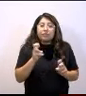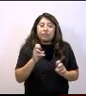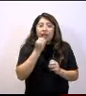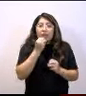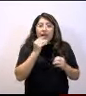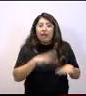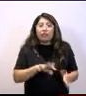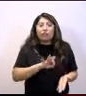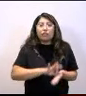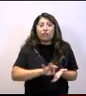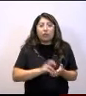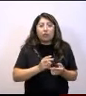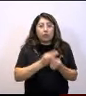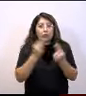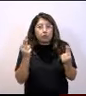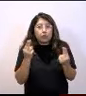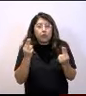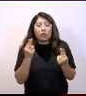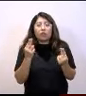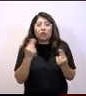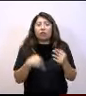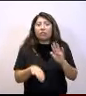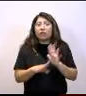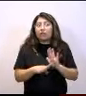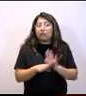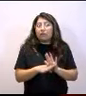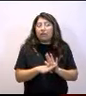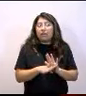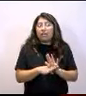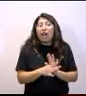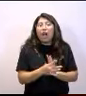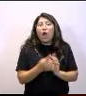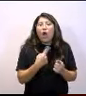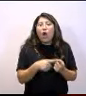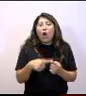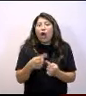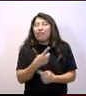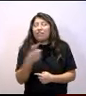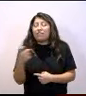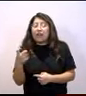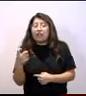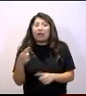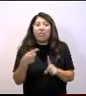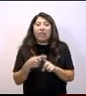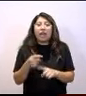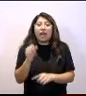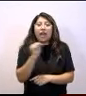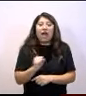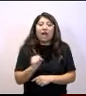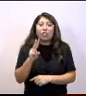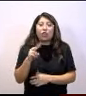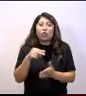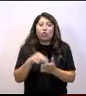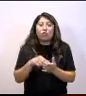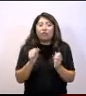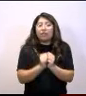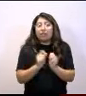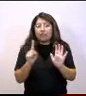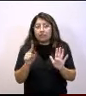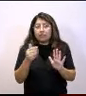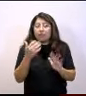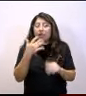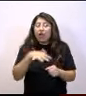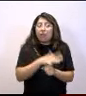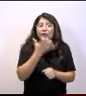servicios públicos y de que continuarán las carencias importantes en 2026 en ámbitos tan importantes como la